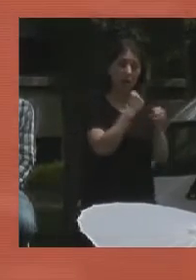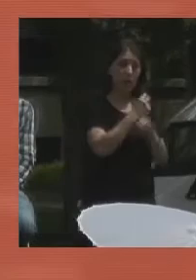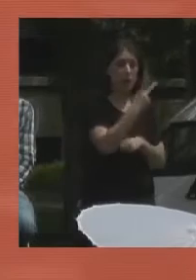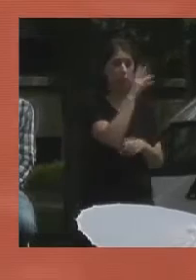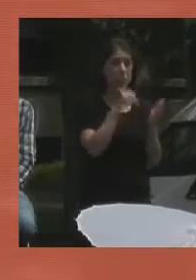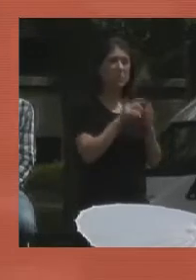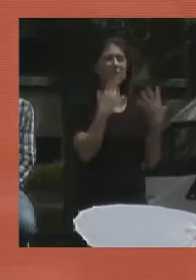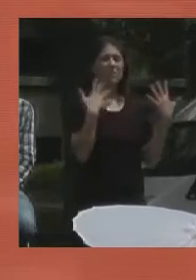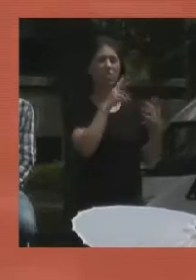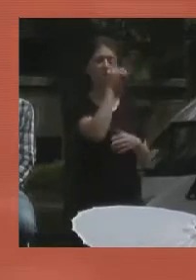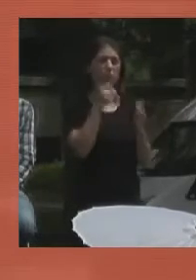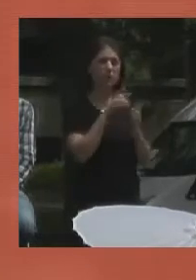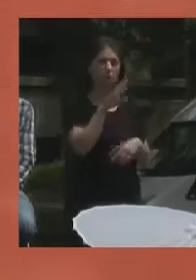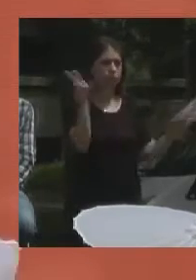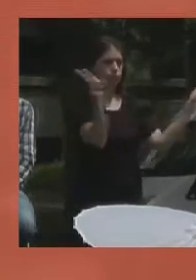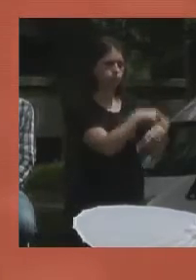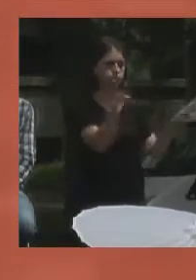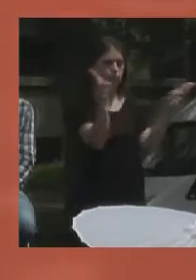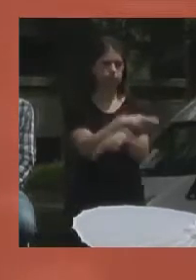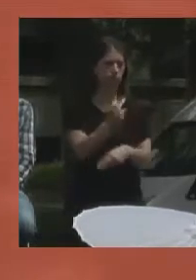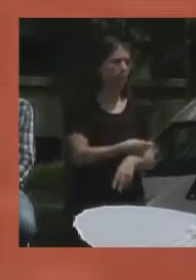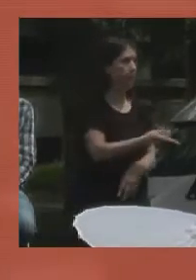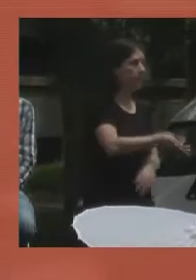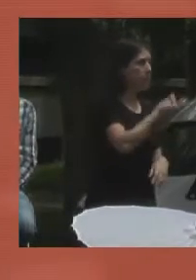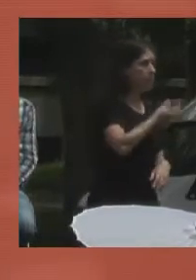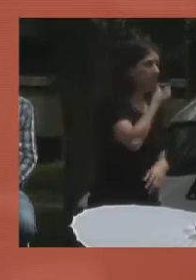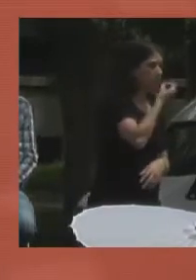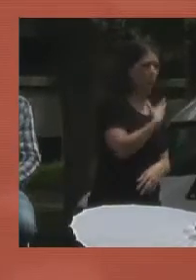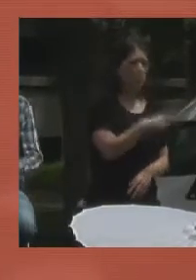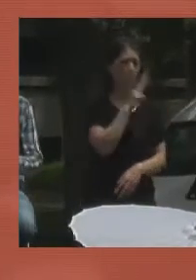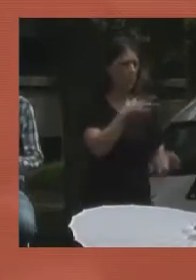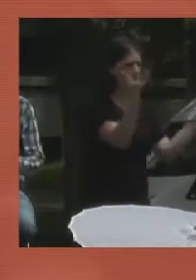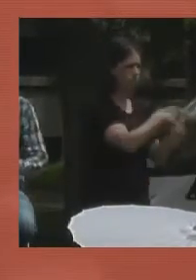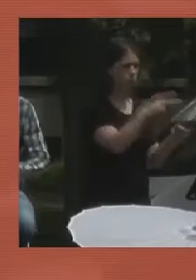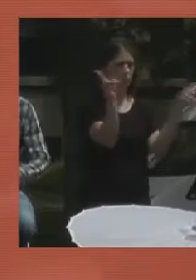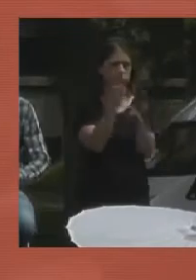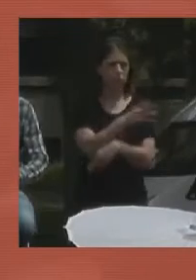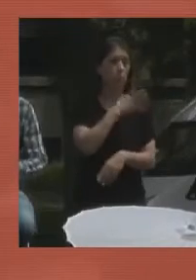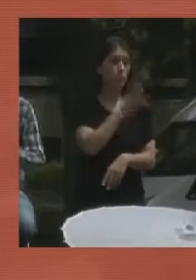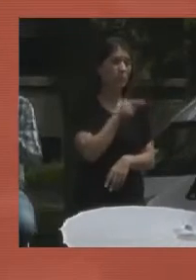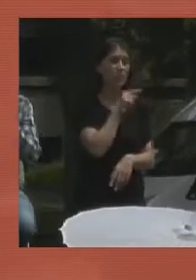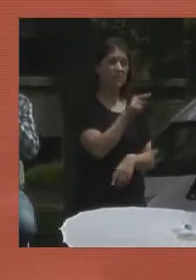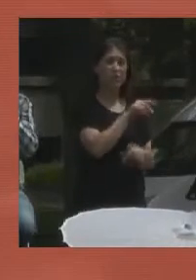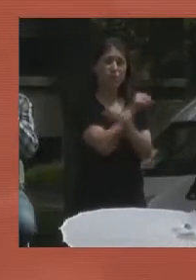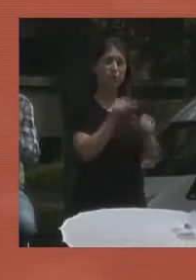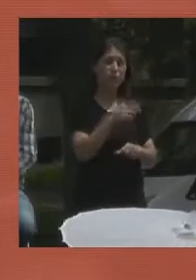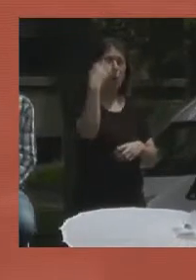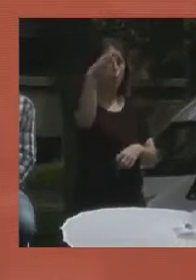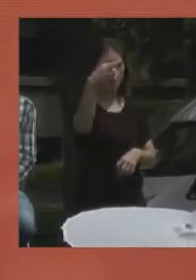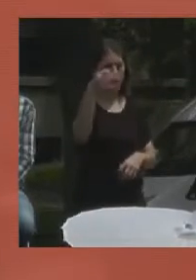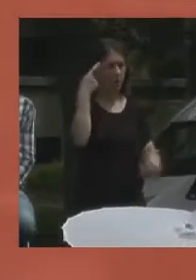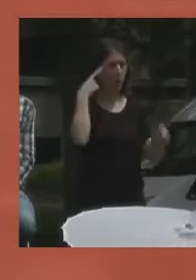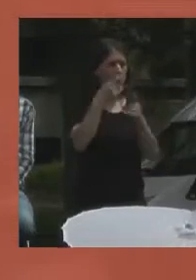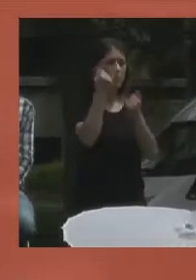2010 e 2012. Vamos derogar a reforma laboral do PSOE e do PP. Porque esa é a única maneira